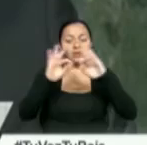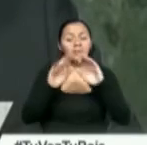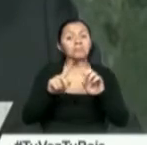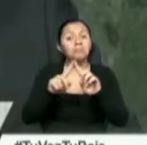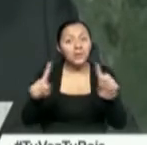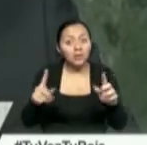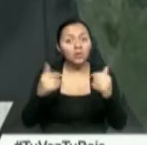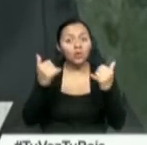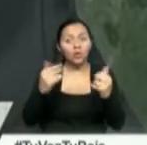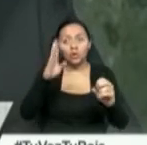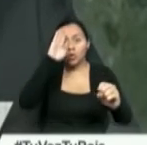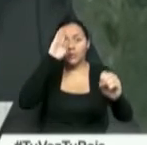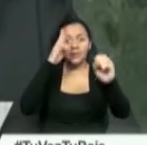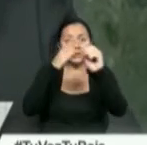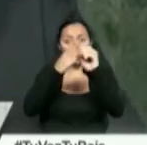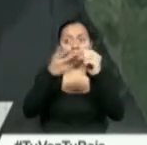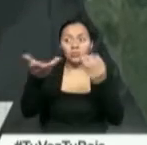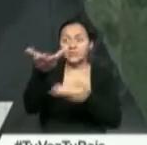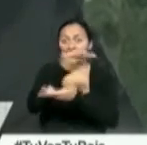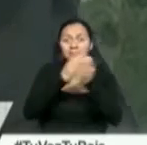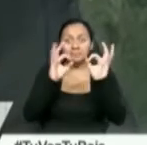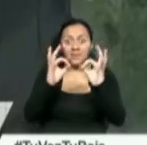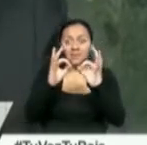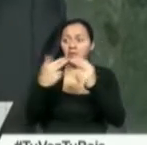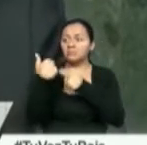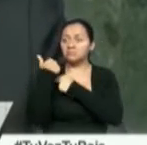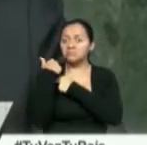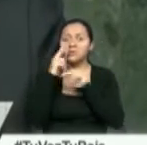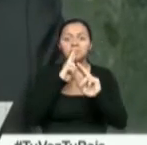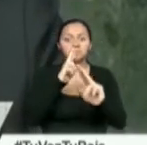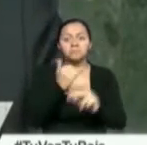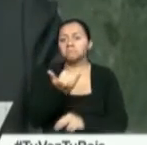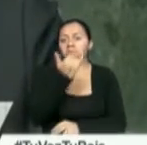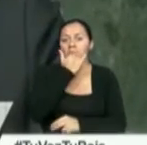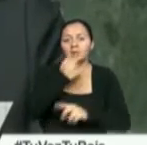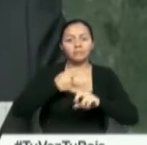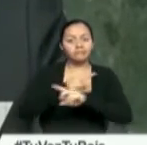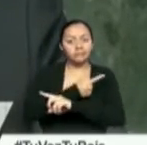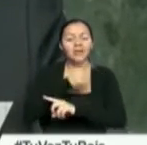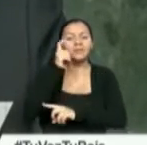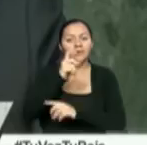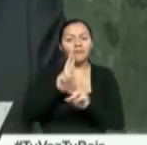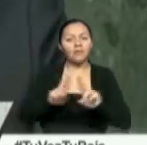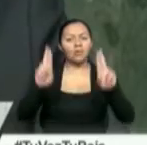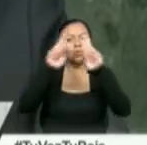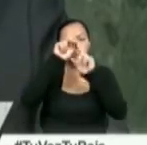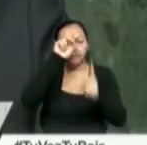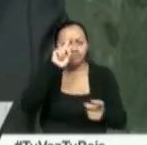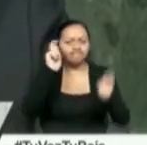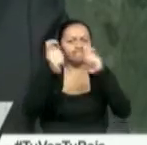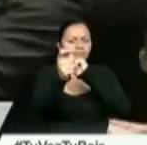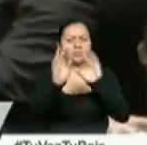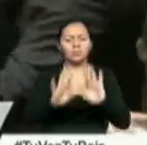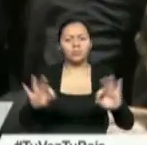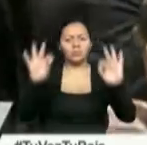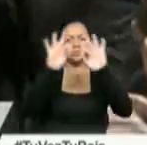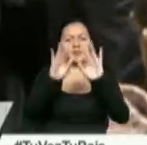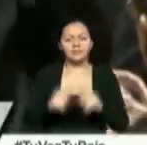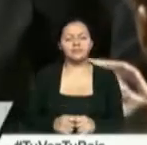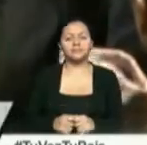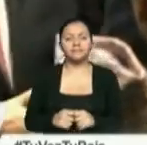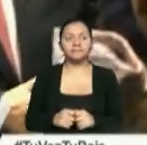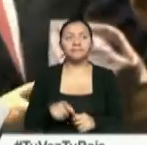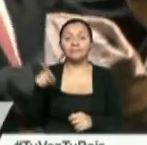ahora están superando nuestra habilidad respuesta la onu debe estar lista para cambiar el